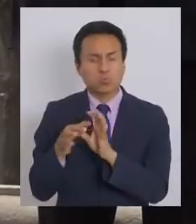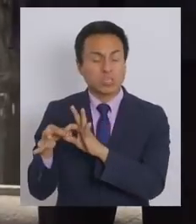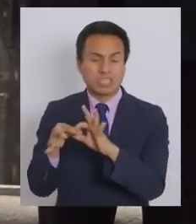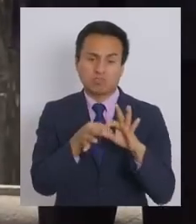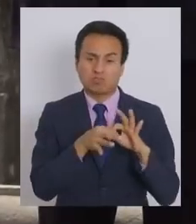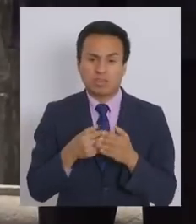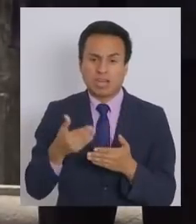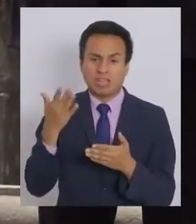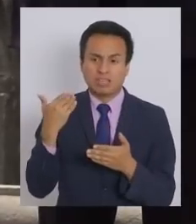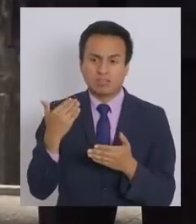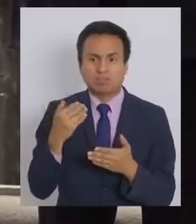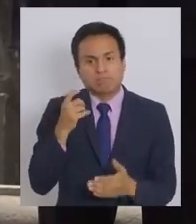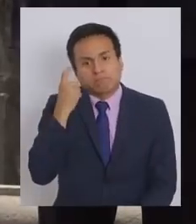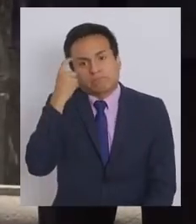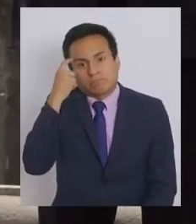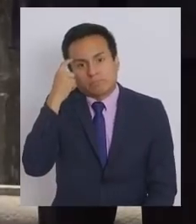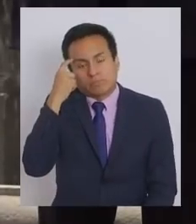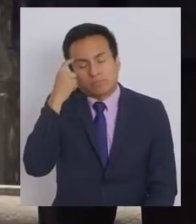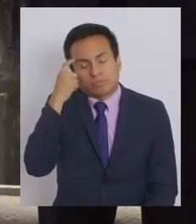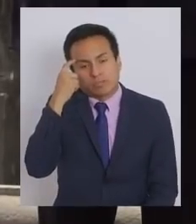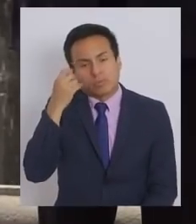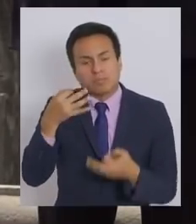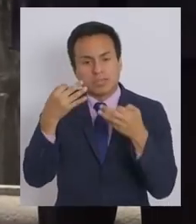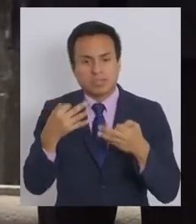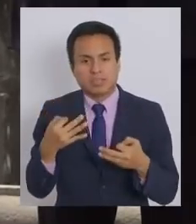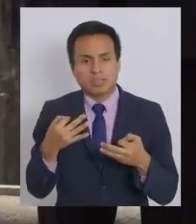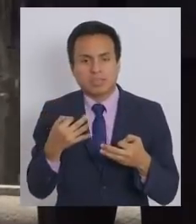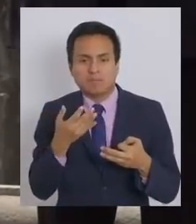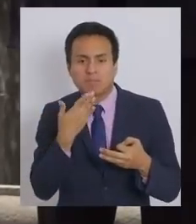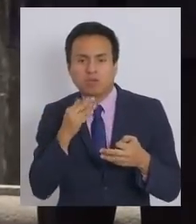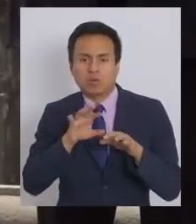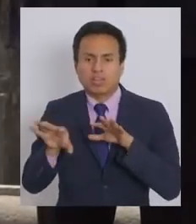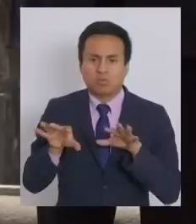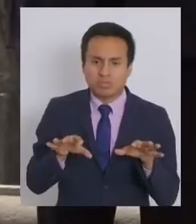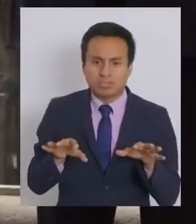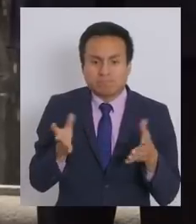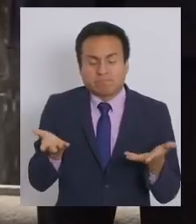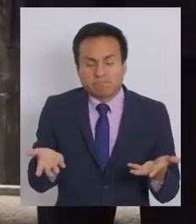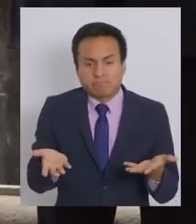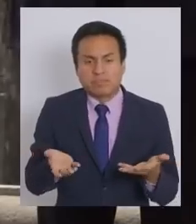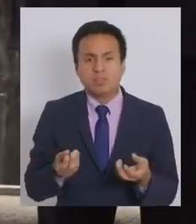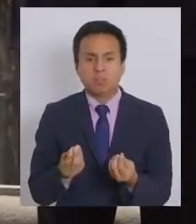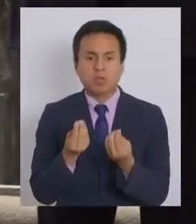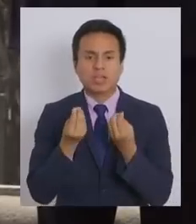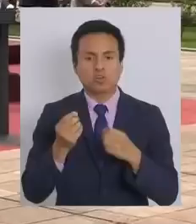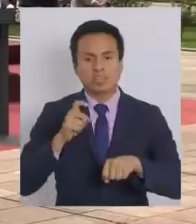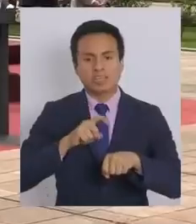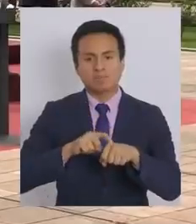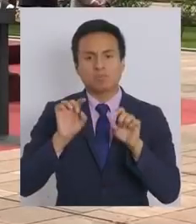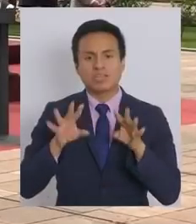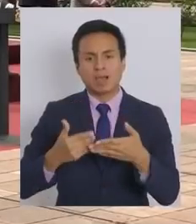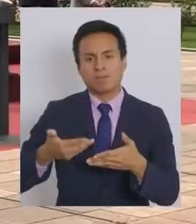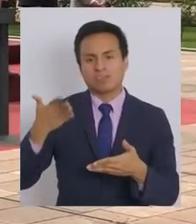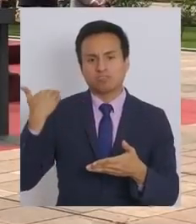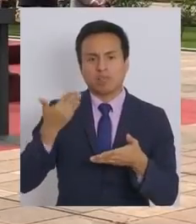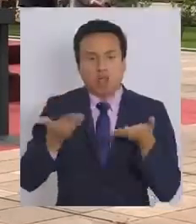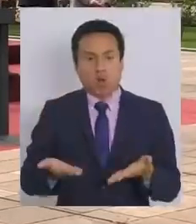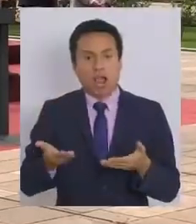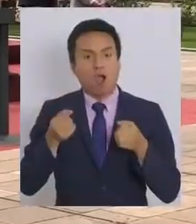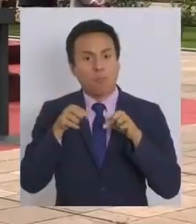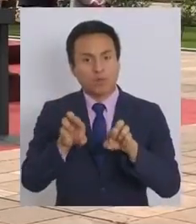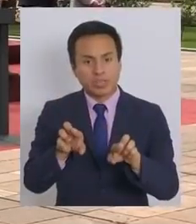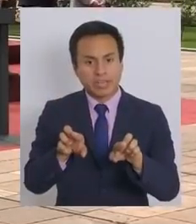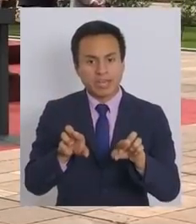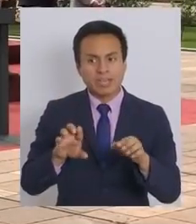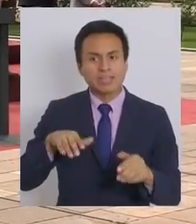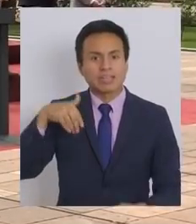unidos, seguramente podríamos haber sobrevivido mejor las cosas. Bueno, ese tiempo ya pasó, ahora tal vez sea la oportunidad la